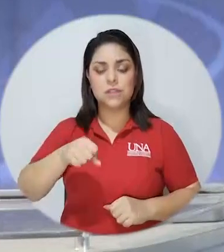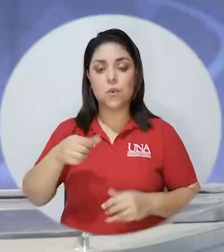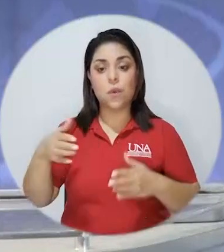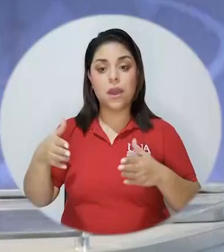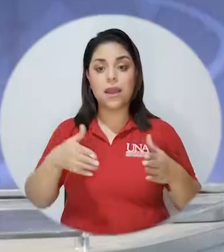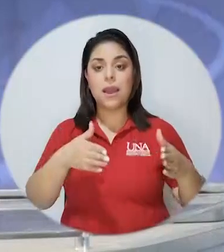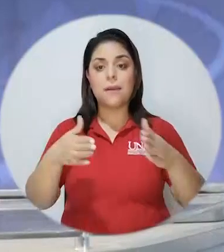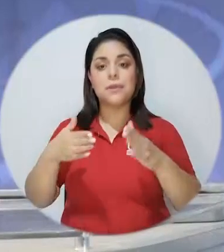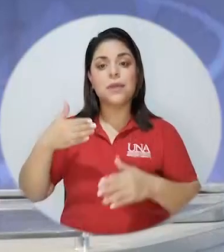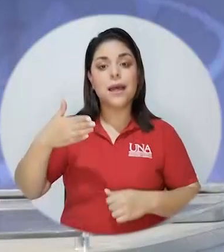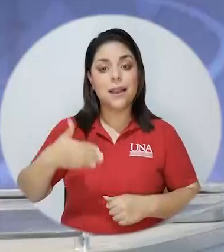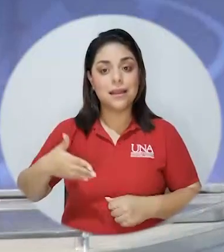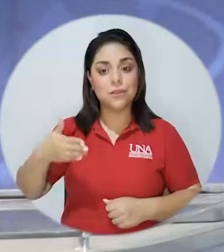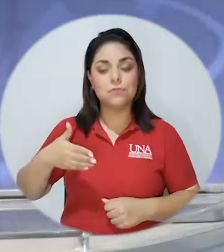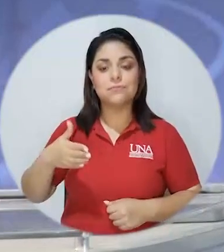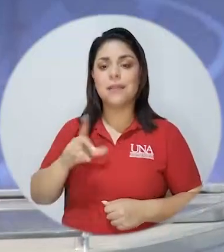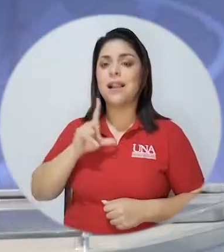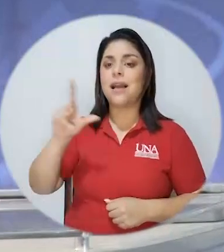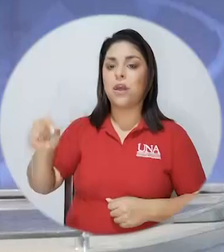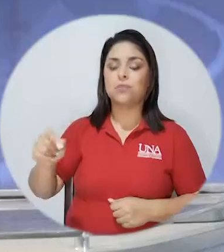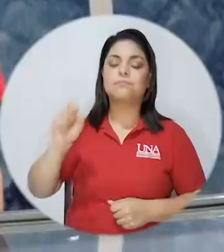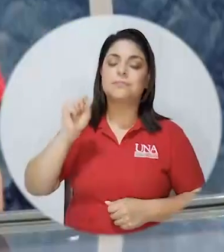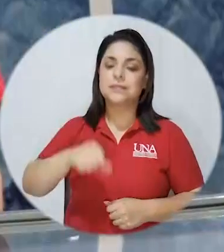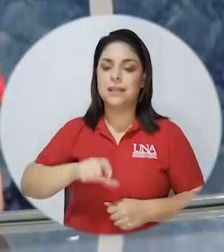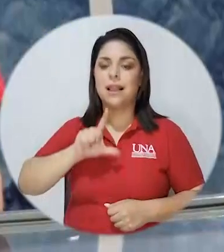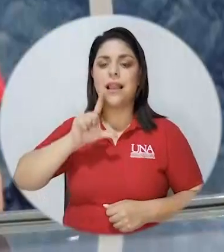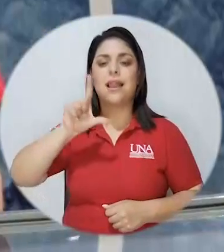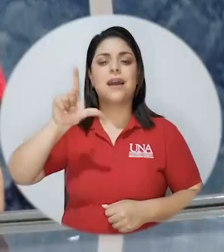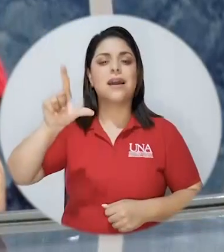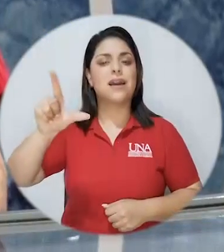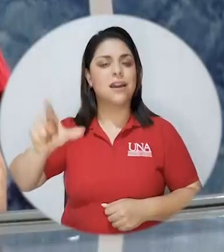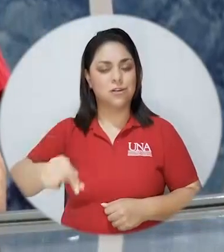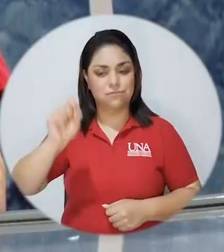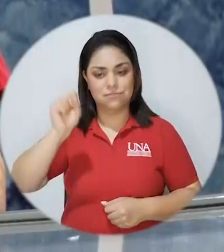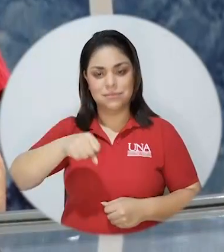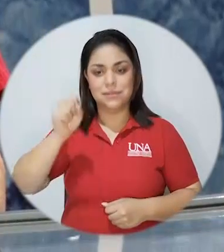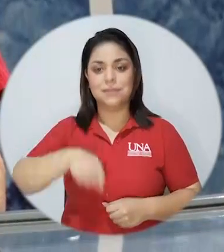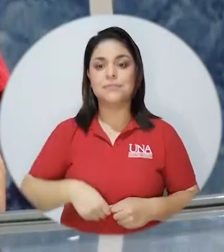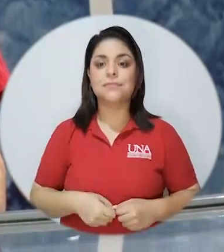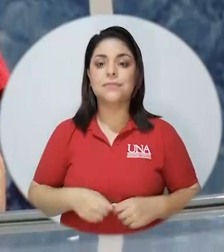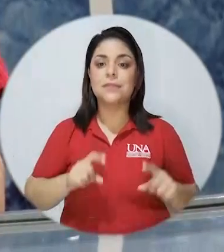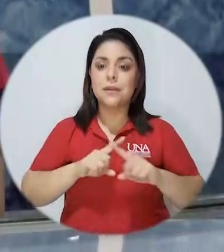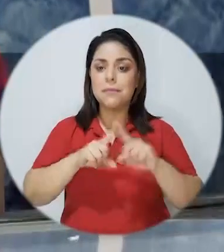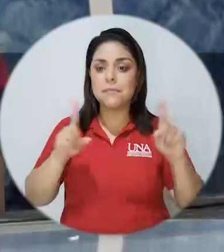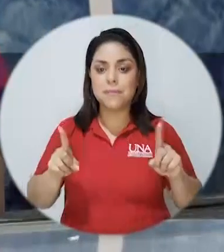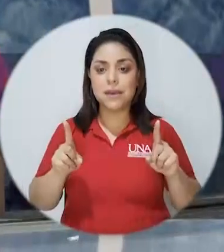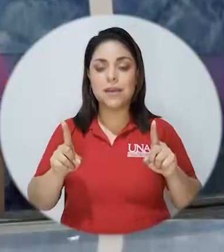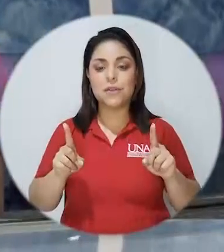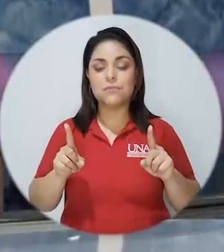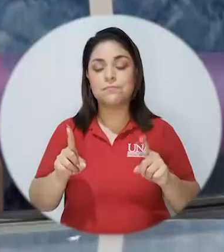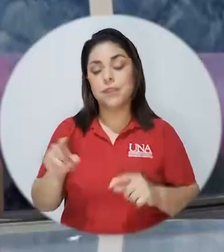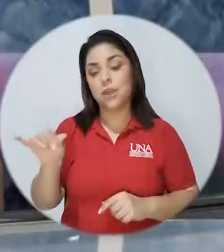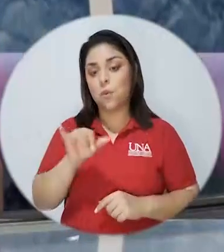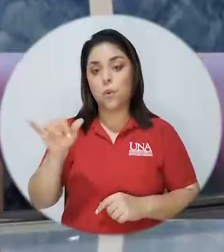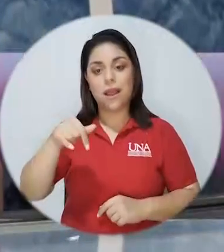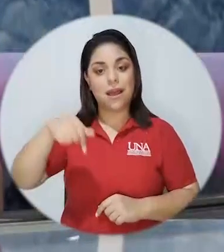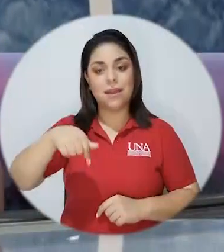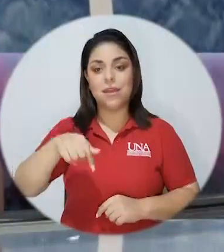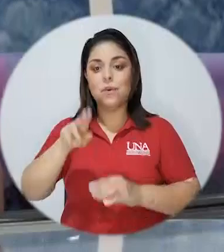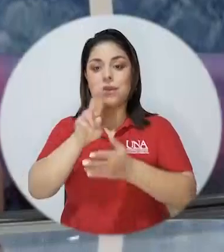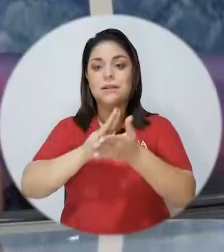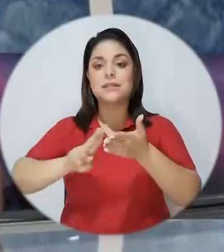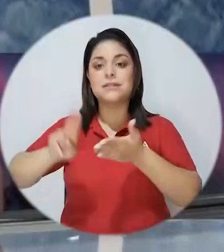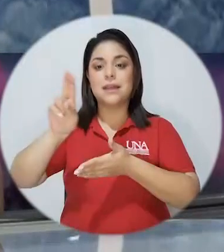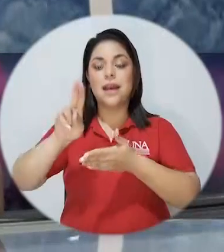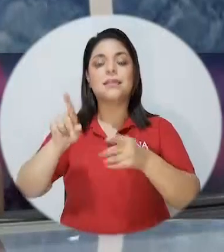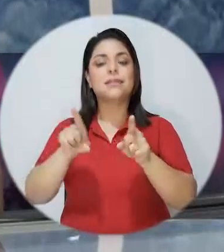lento. Largo, efectivamente muy largo. Y eso no ha sido tampoco un reflejo diferente en la universidad. O sea,